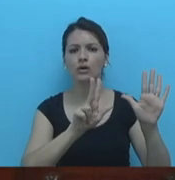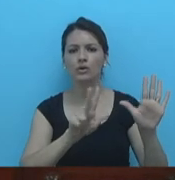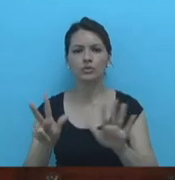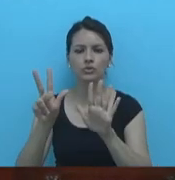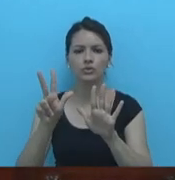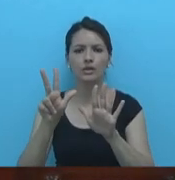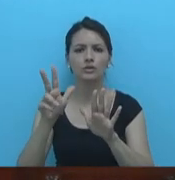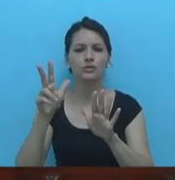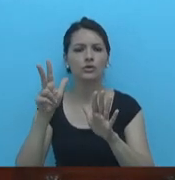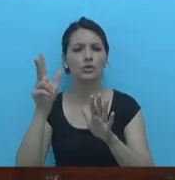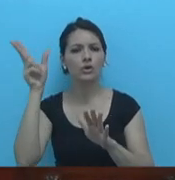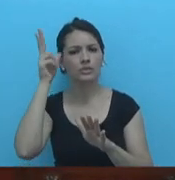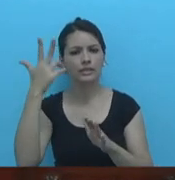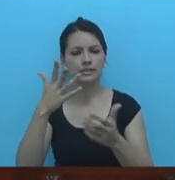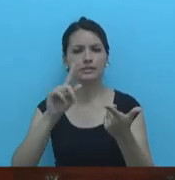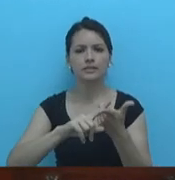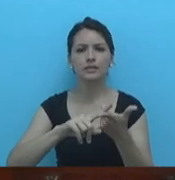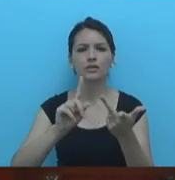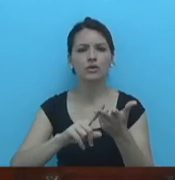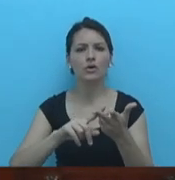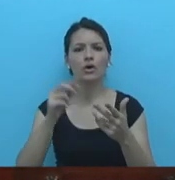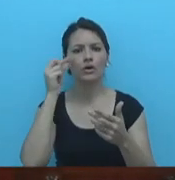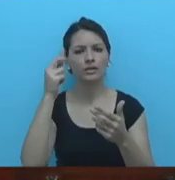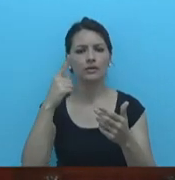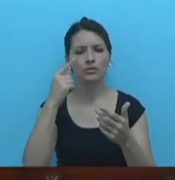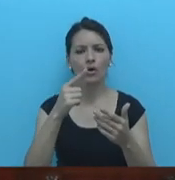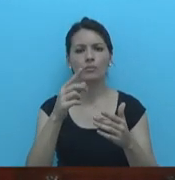31.885, 32.008, 32.299,